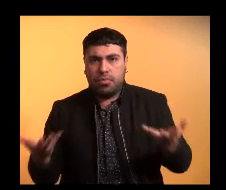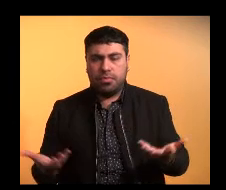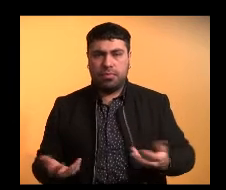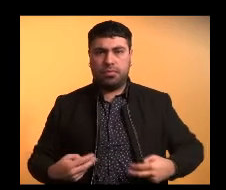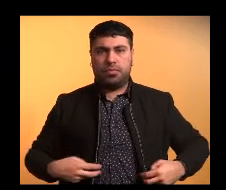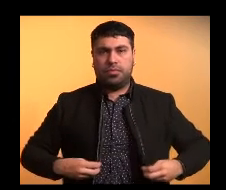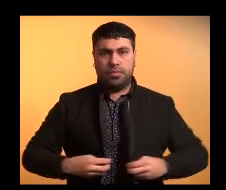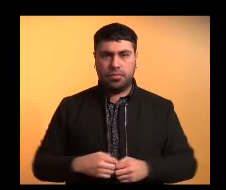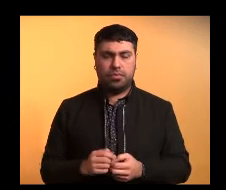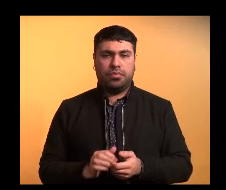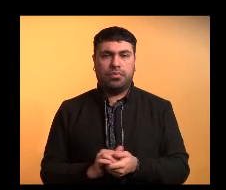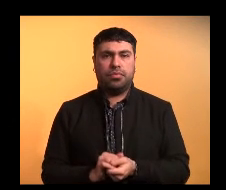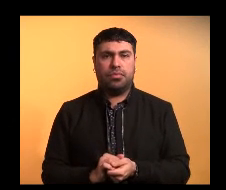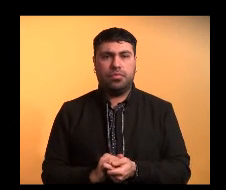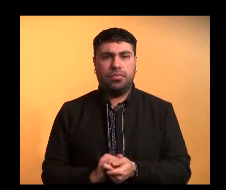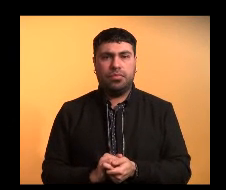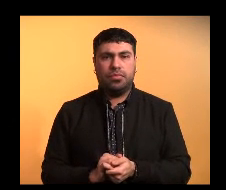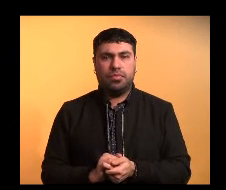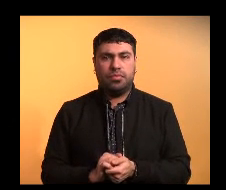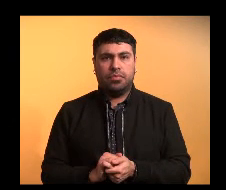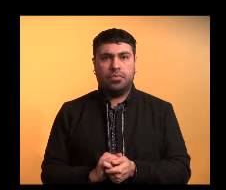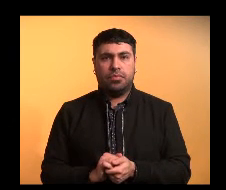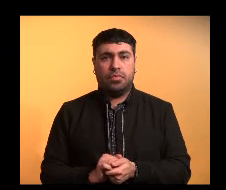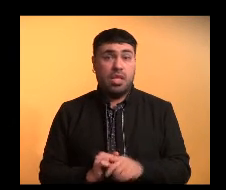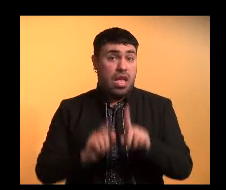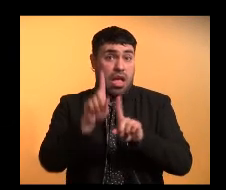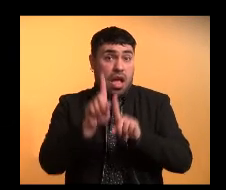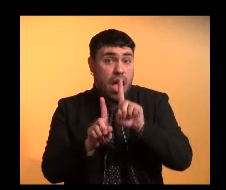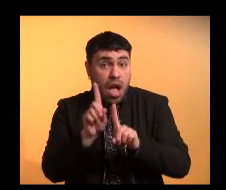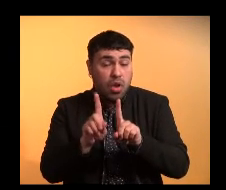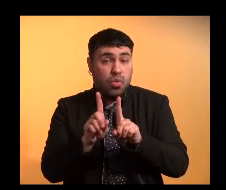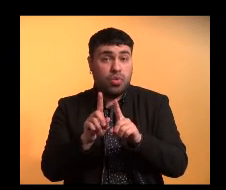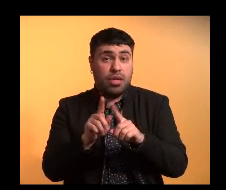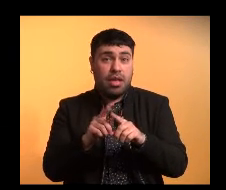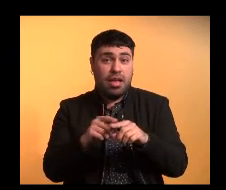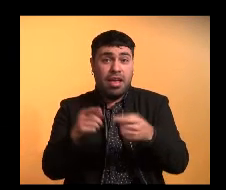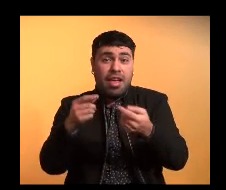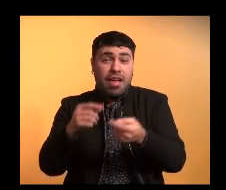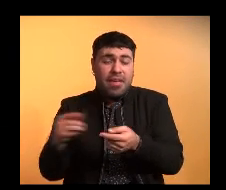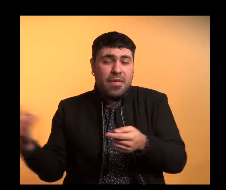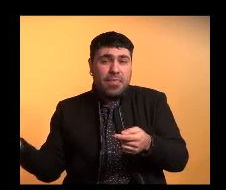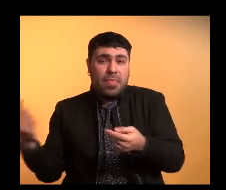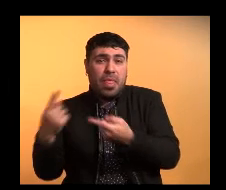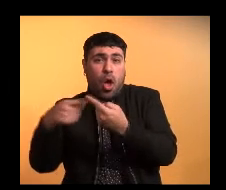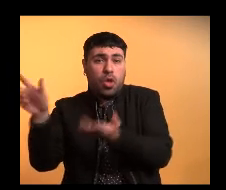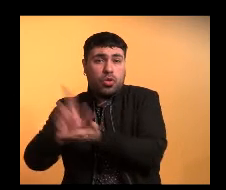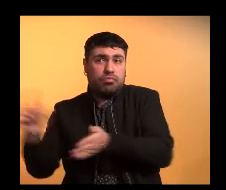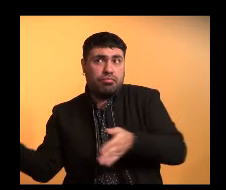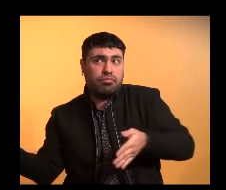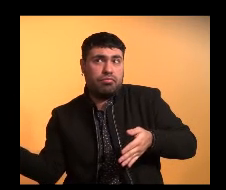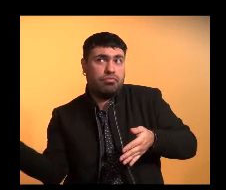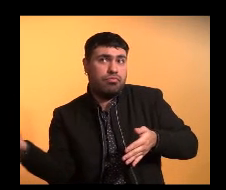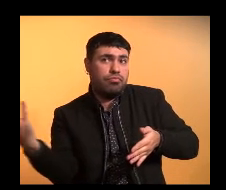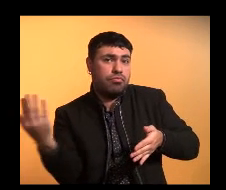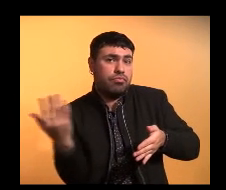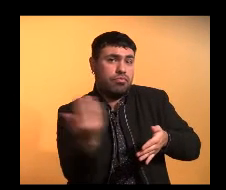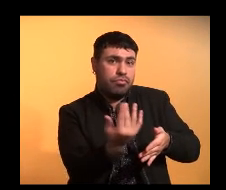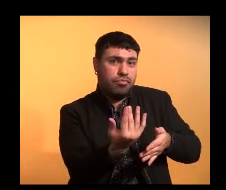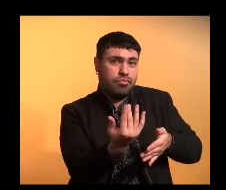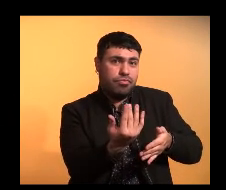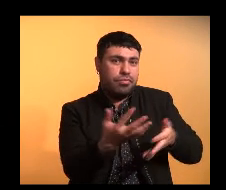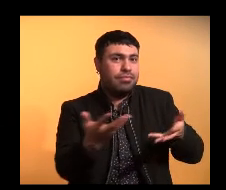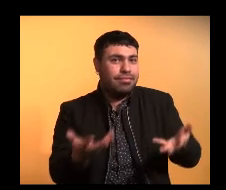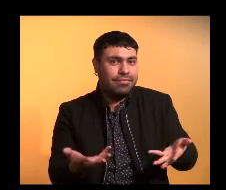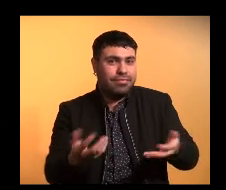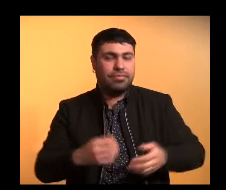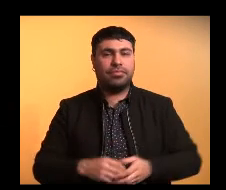hemos encontrado son especies que han sido catalogadas como invasoras en otros lugares del planeta. Entonces